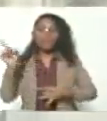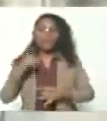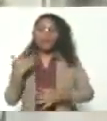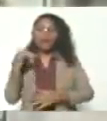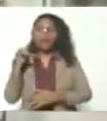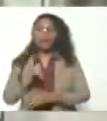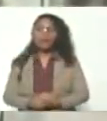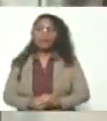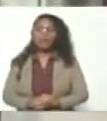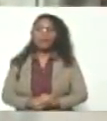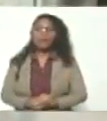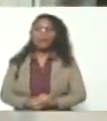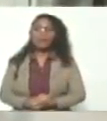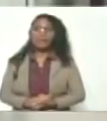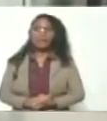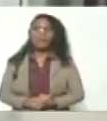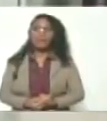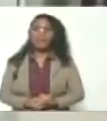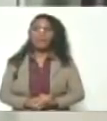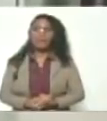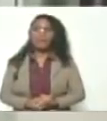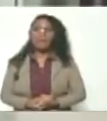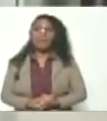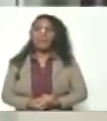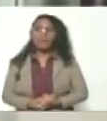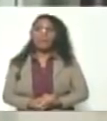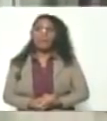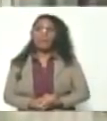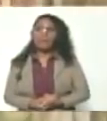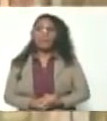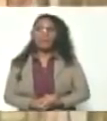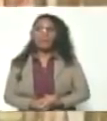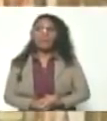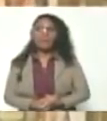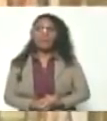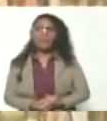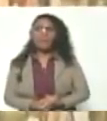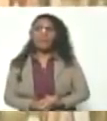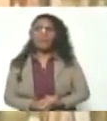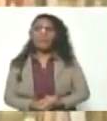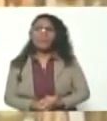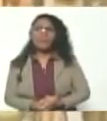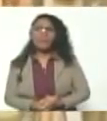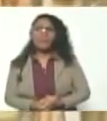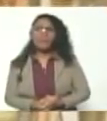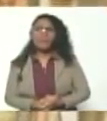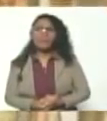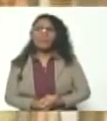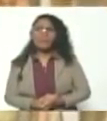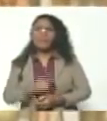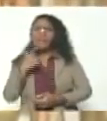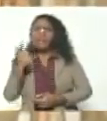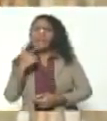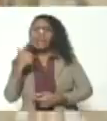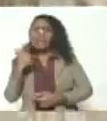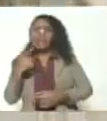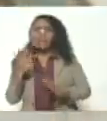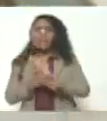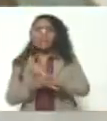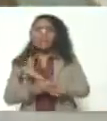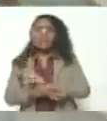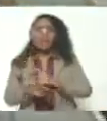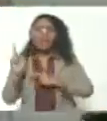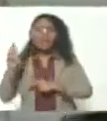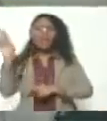Uniformes. E insignias de nuestros organismos de seguridad, mi comandante. Correcto. ¿Qué dice, almirante jefa? Mi comandante,